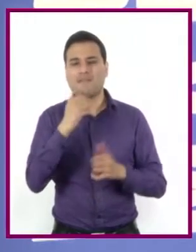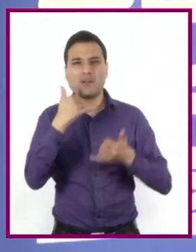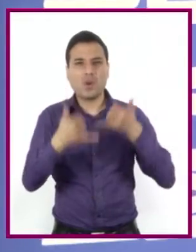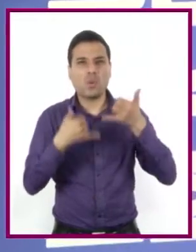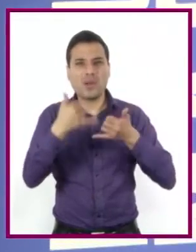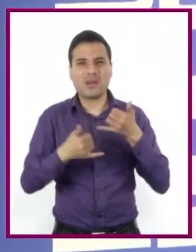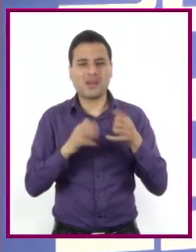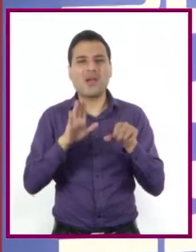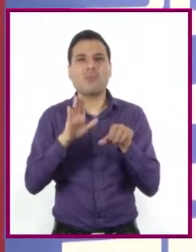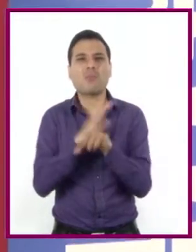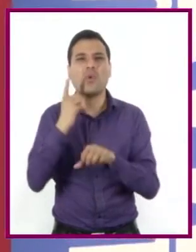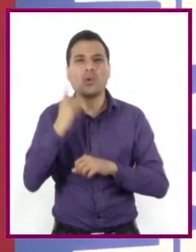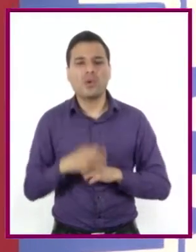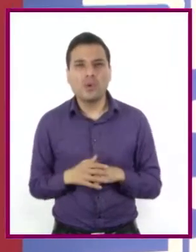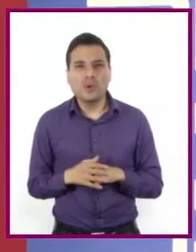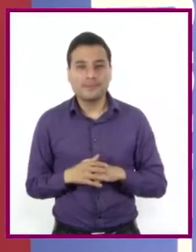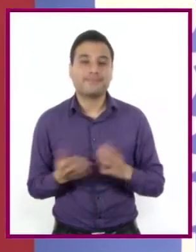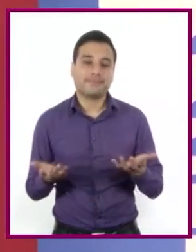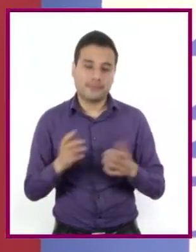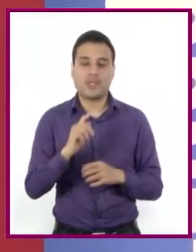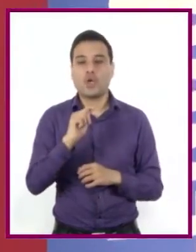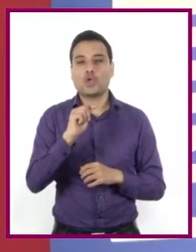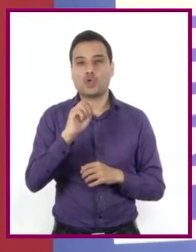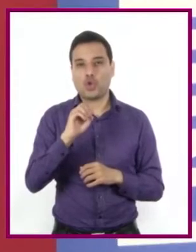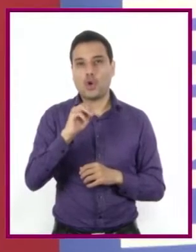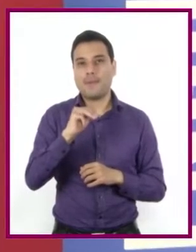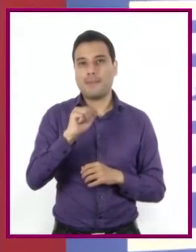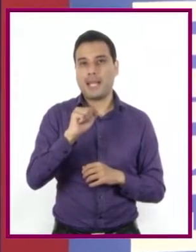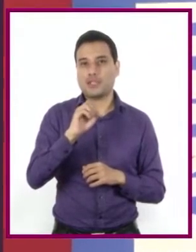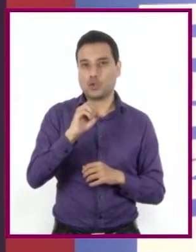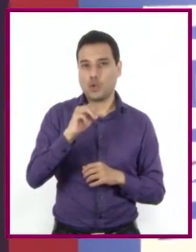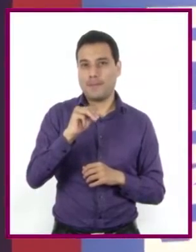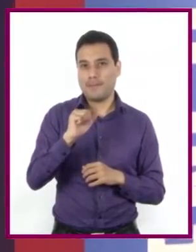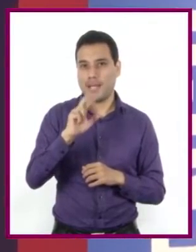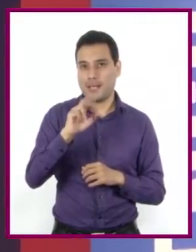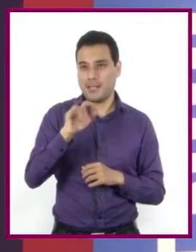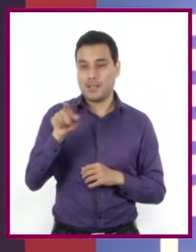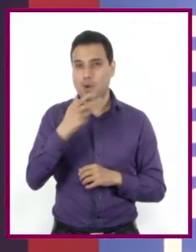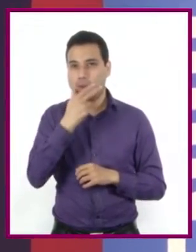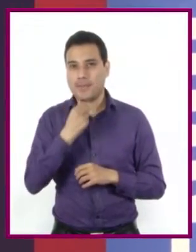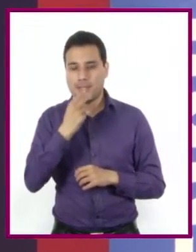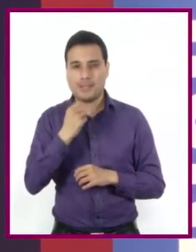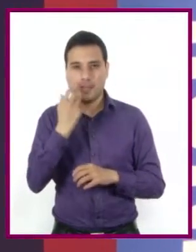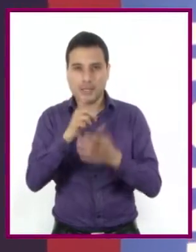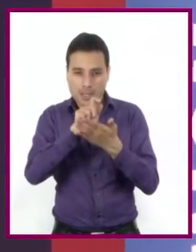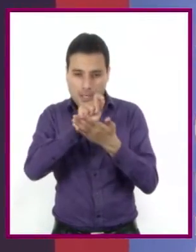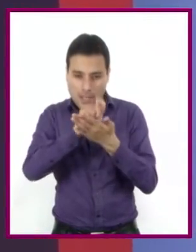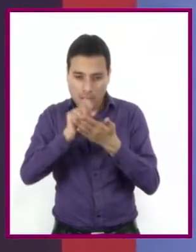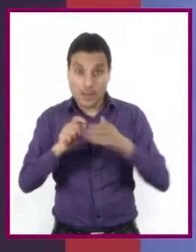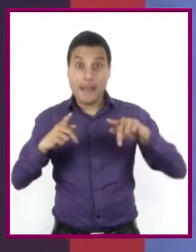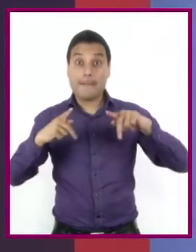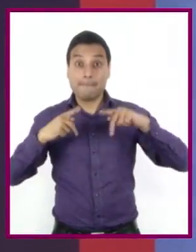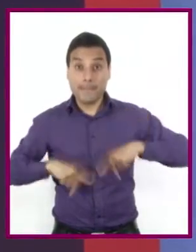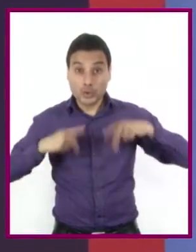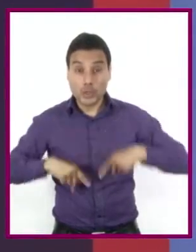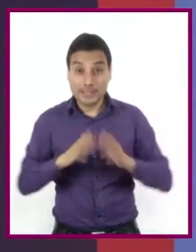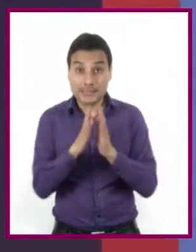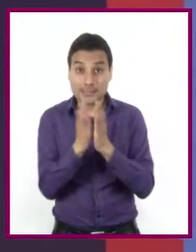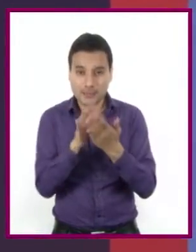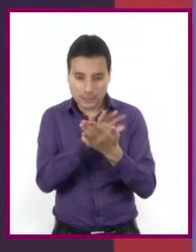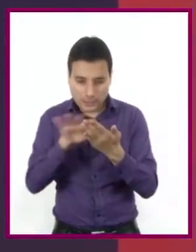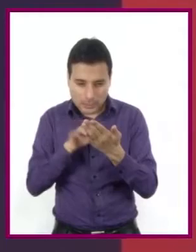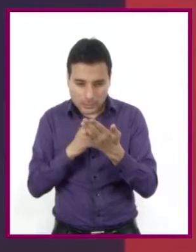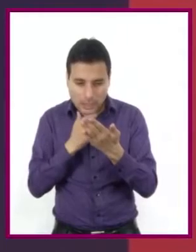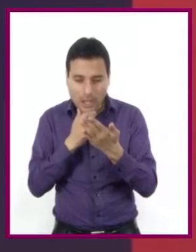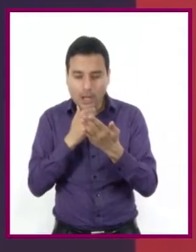la forma en que Tommaso Marinetti intenta hacer sentir desde el uso del lenguaje el impacto